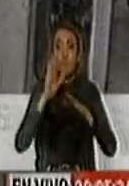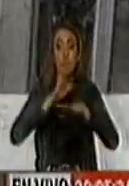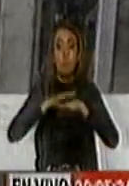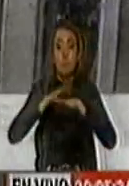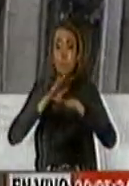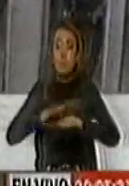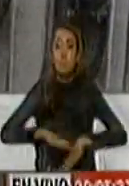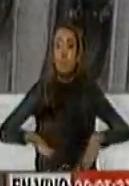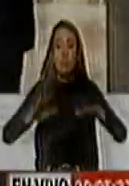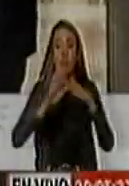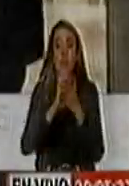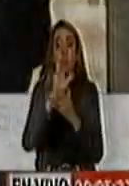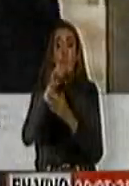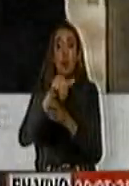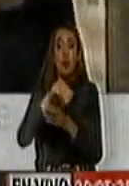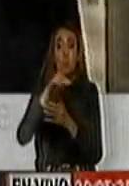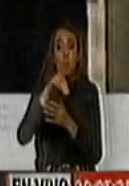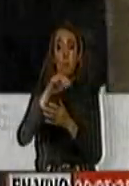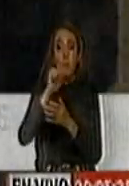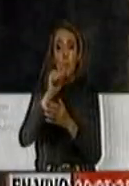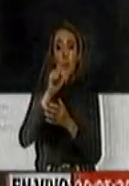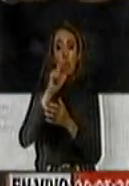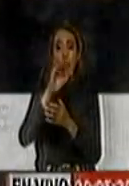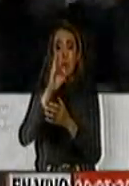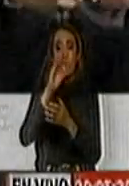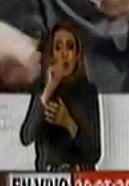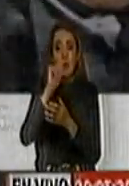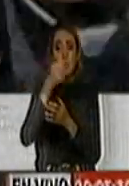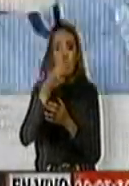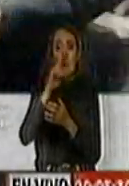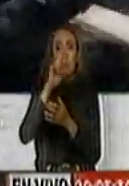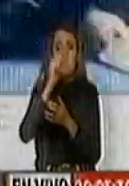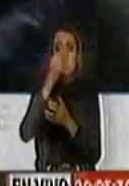convocada María Augusta Enríquez, ex asistente del ex ministro Vinicio